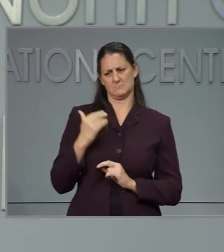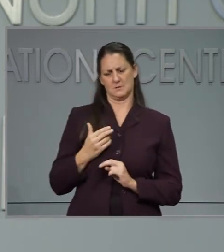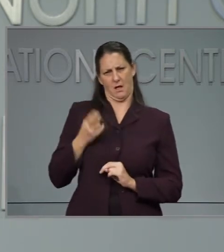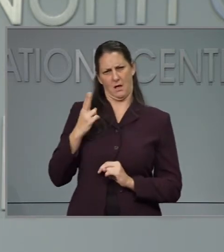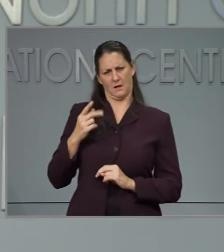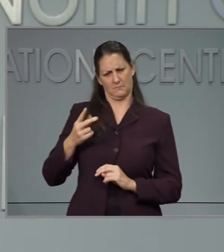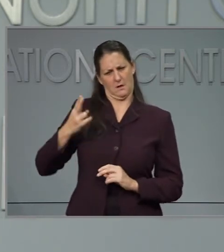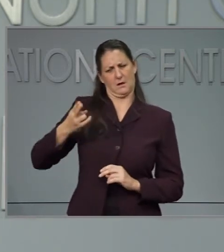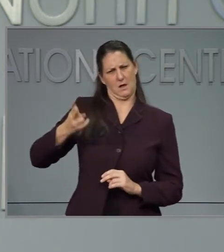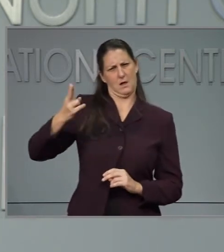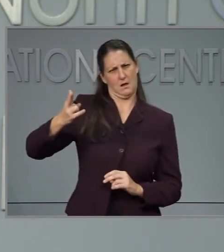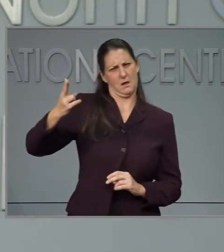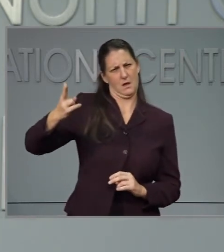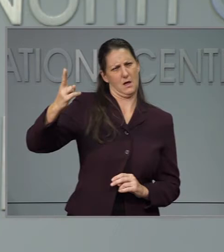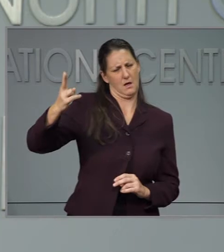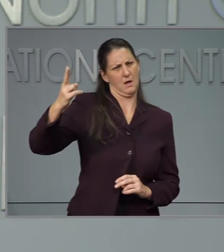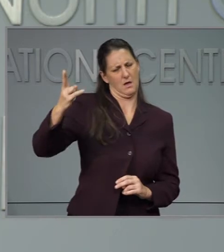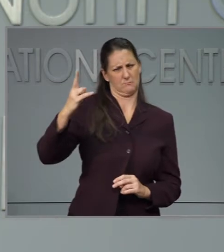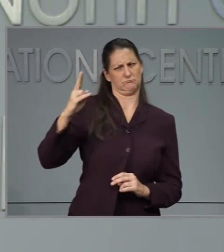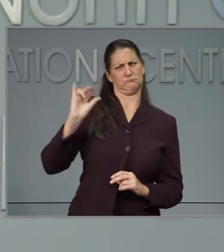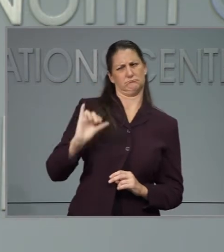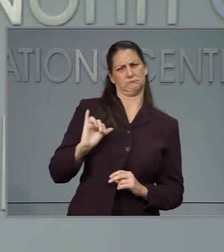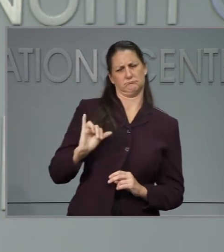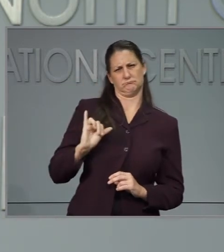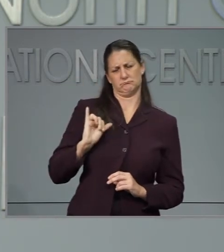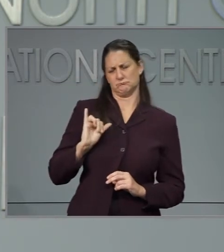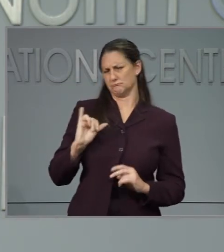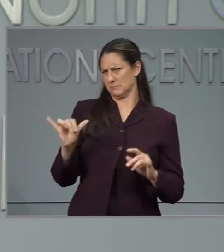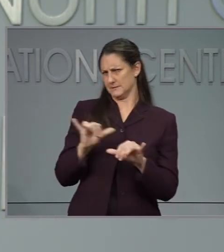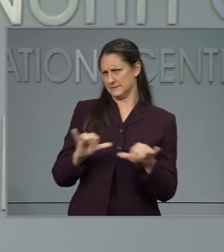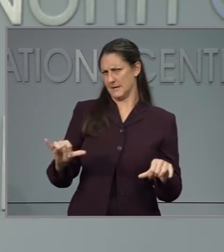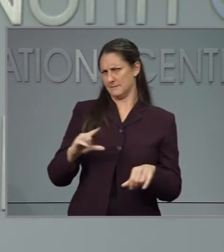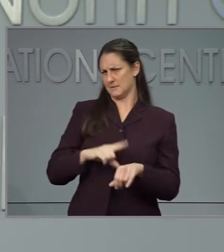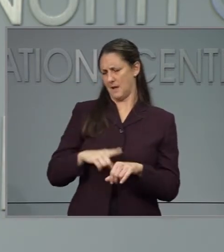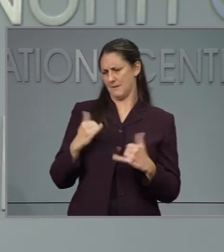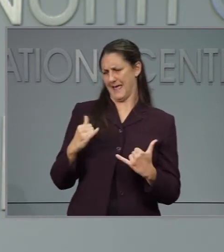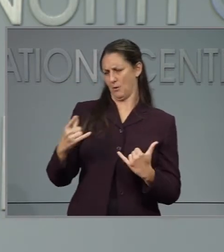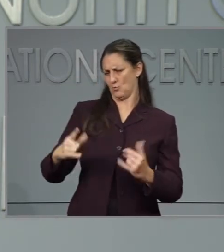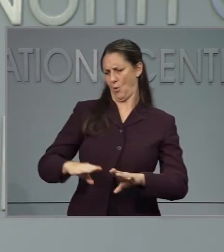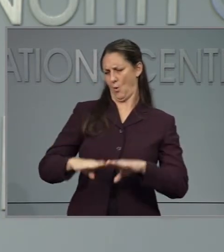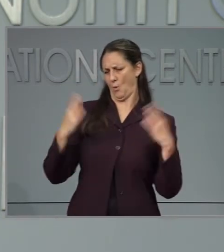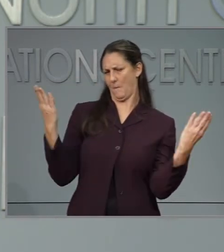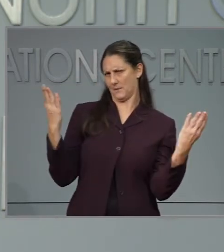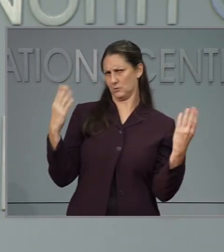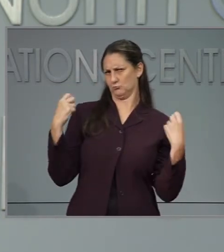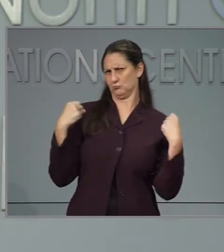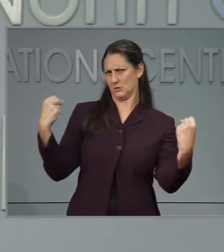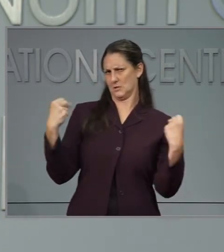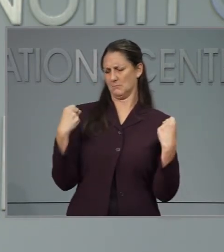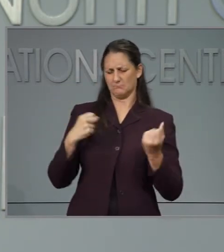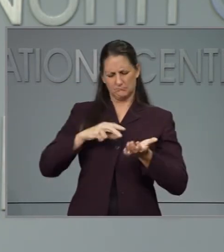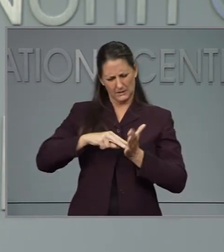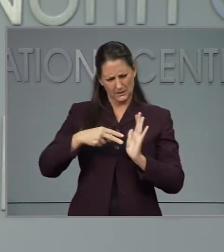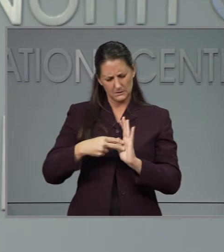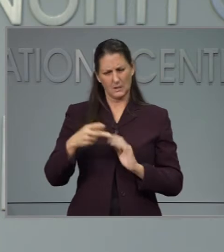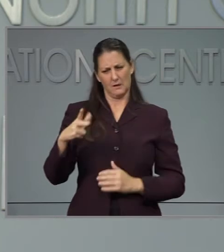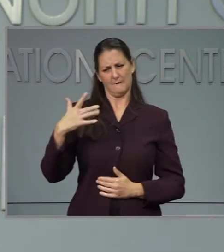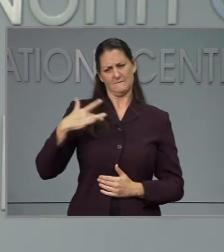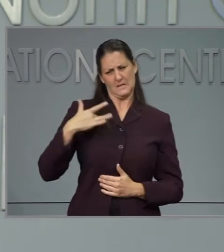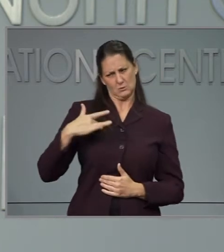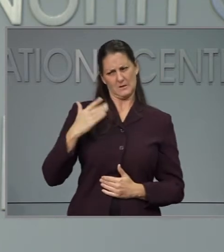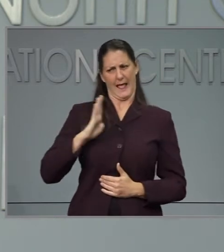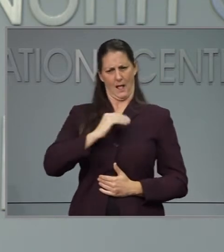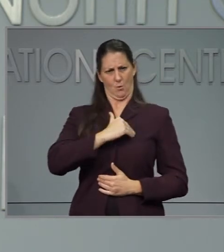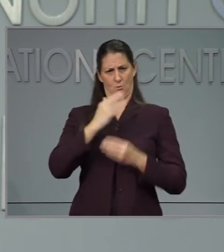fase 2.5. Entonces, ¿por qué no abrió los gimnasios antes, cuando pudo haber reducido